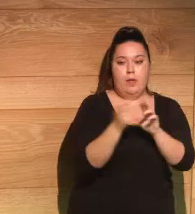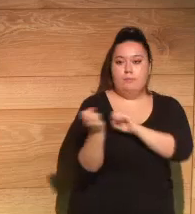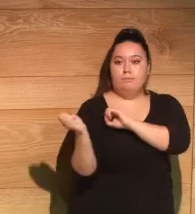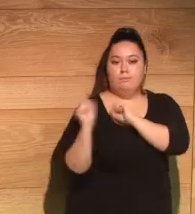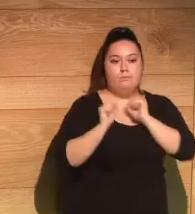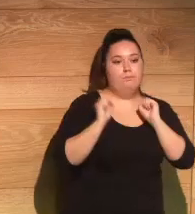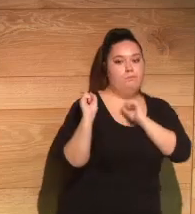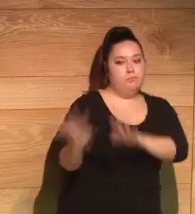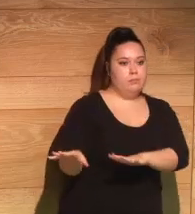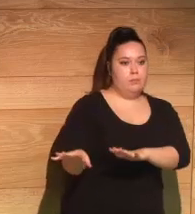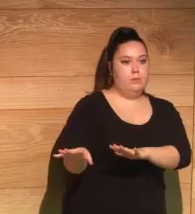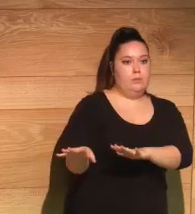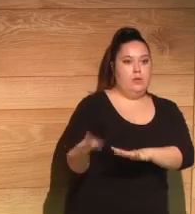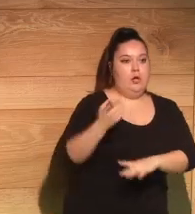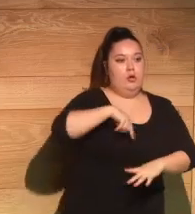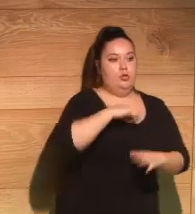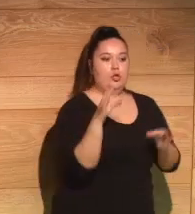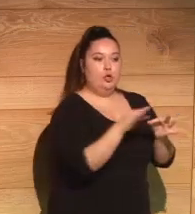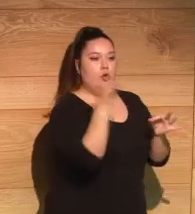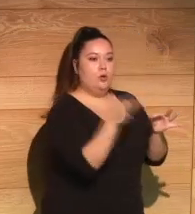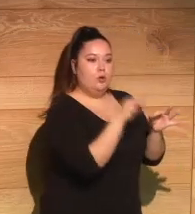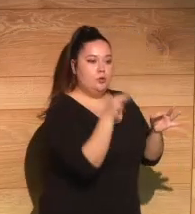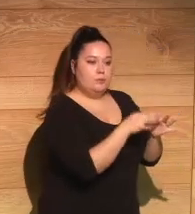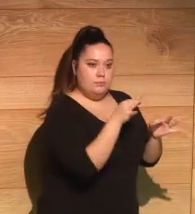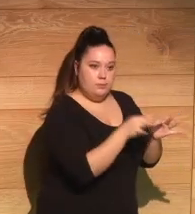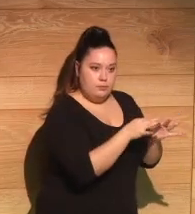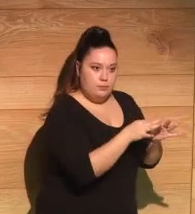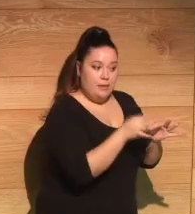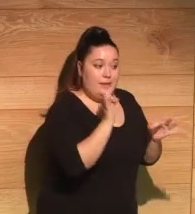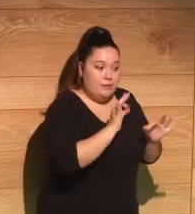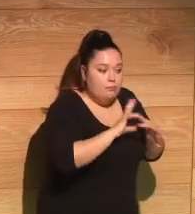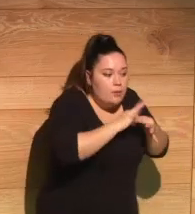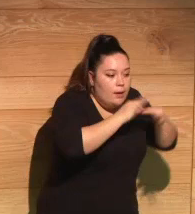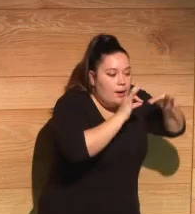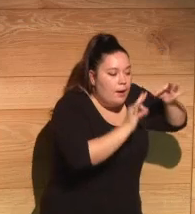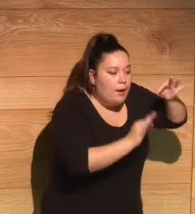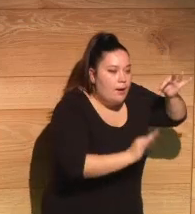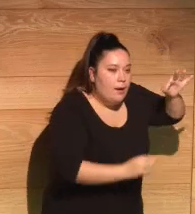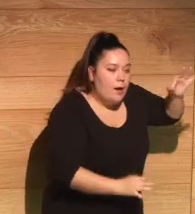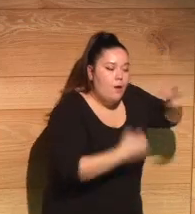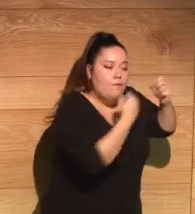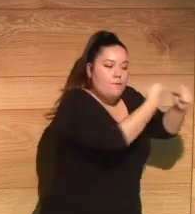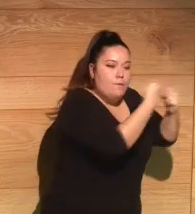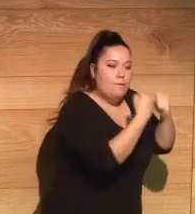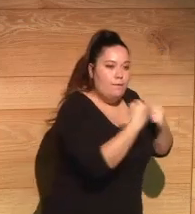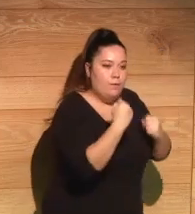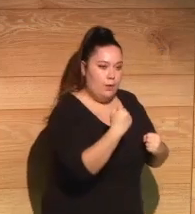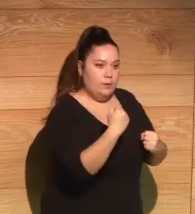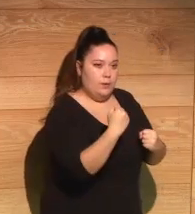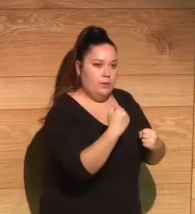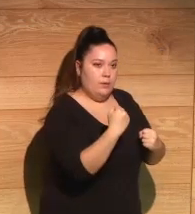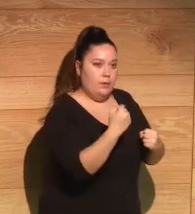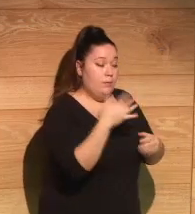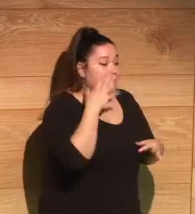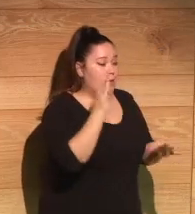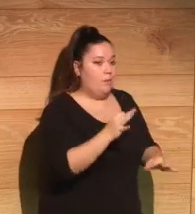crochet, donde hacer crochet es establecer lazos, y esos lazos son lazos muy fuertes que obviamente tienen